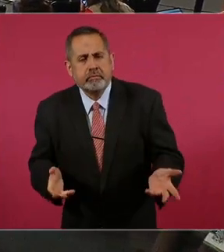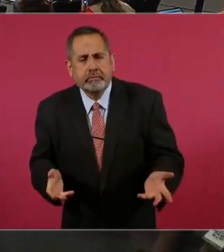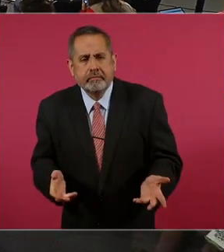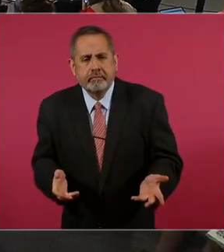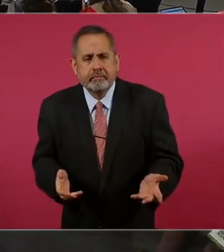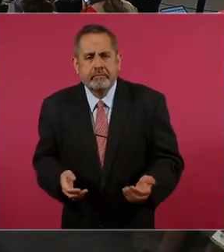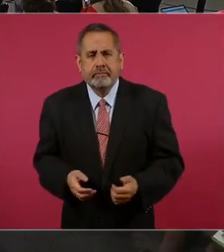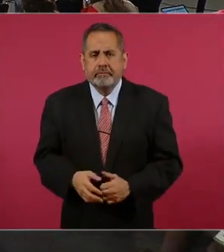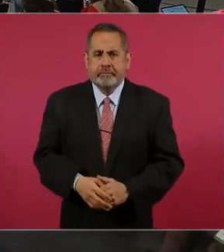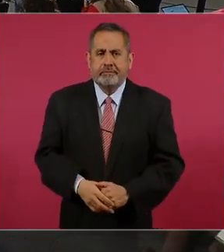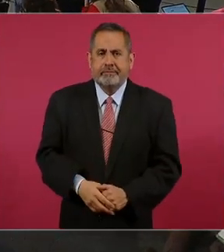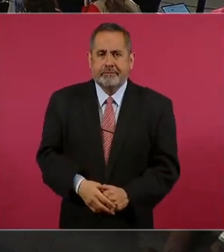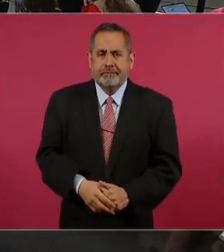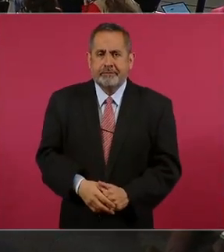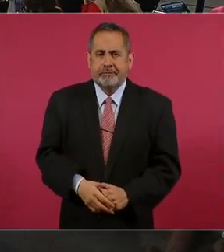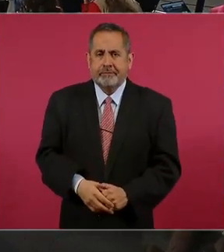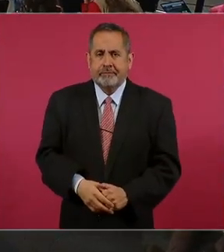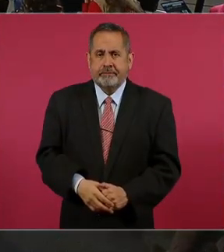¿Dónde están los